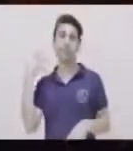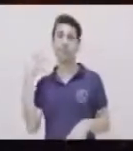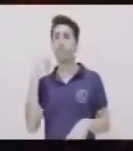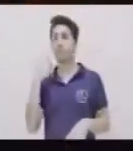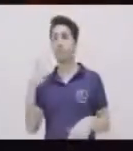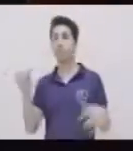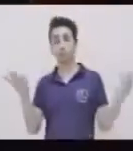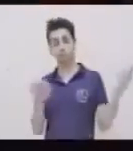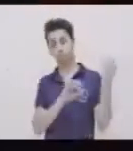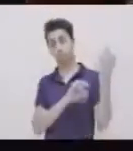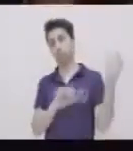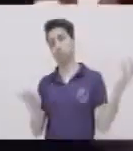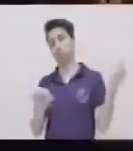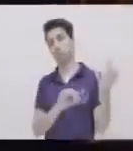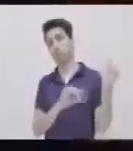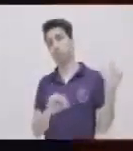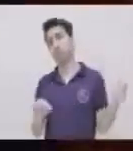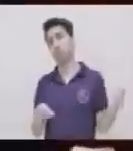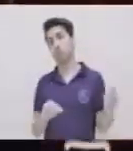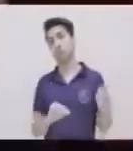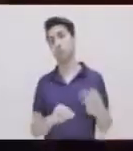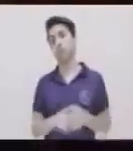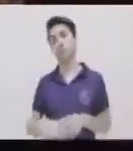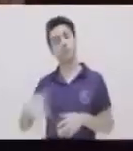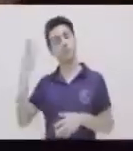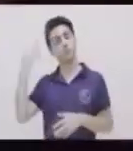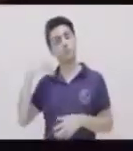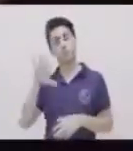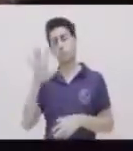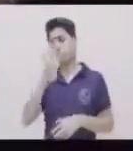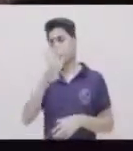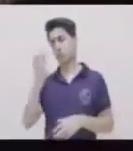¿lo vemos por adelante? Y lo vemos por atrás.